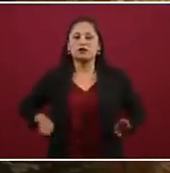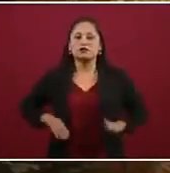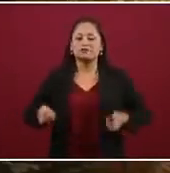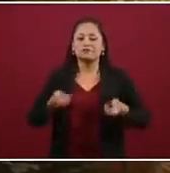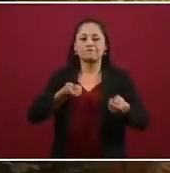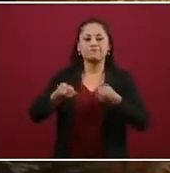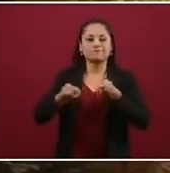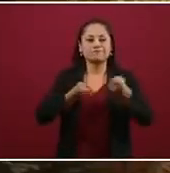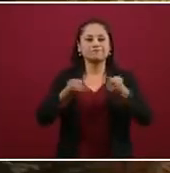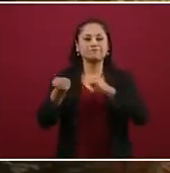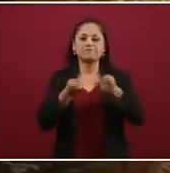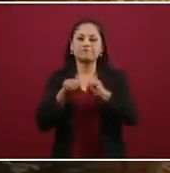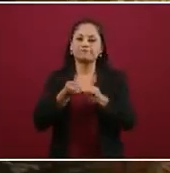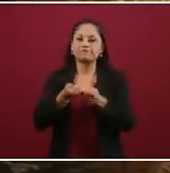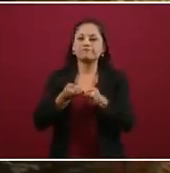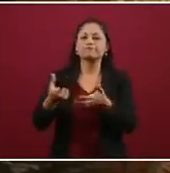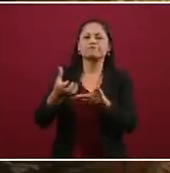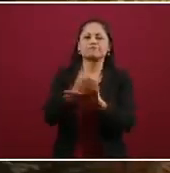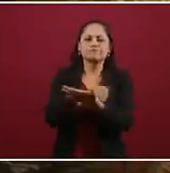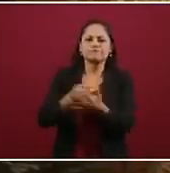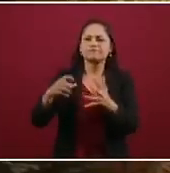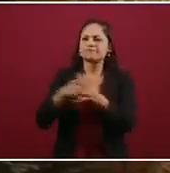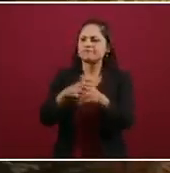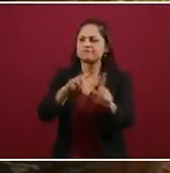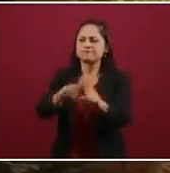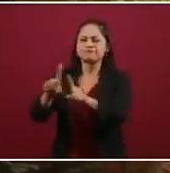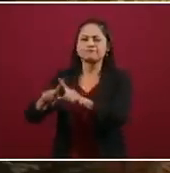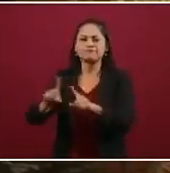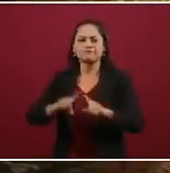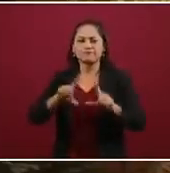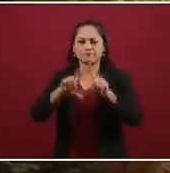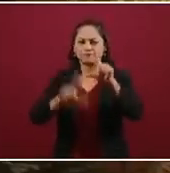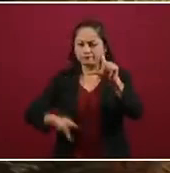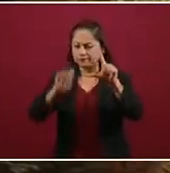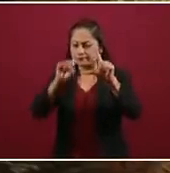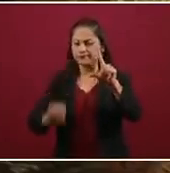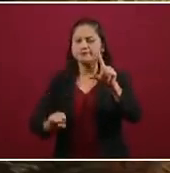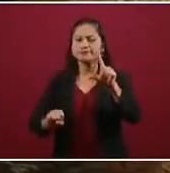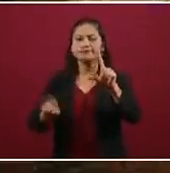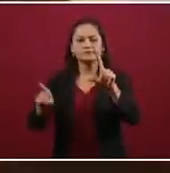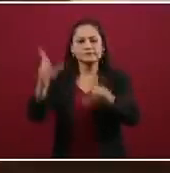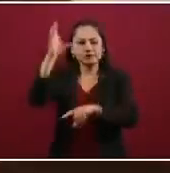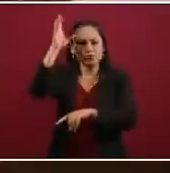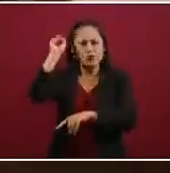ganar importantes batallas en el sur del país. ¿Quién era Morelos?